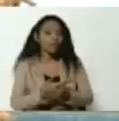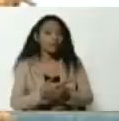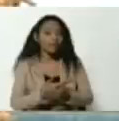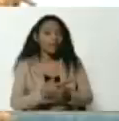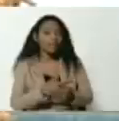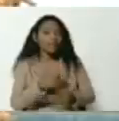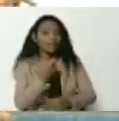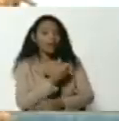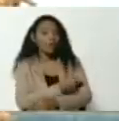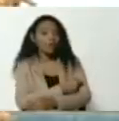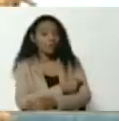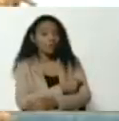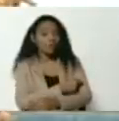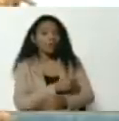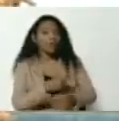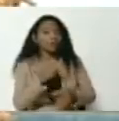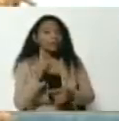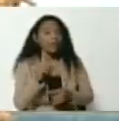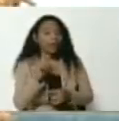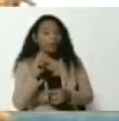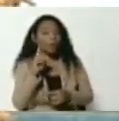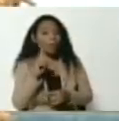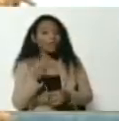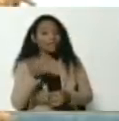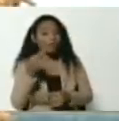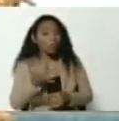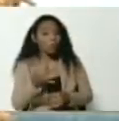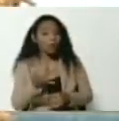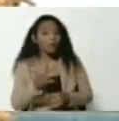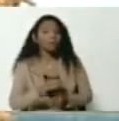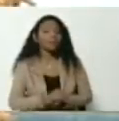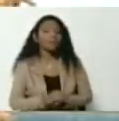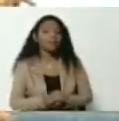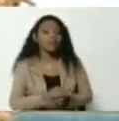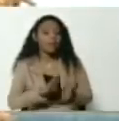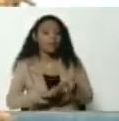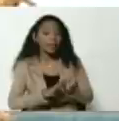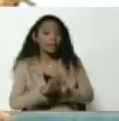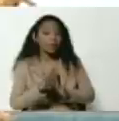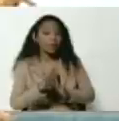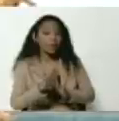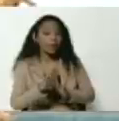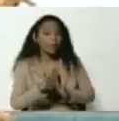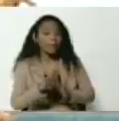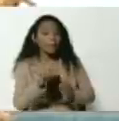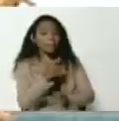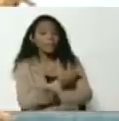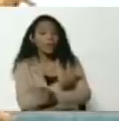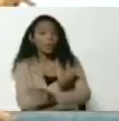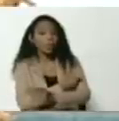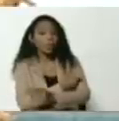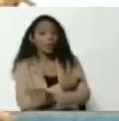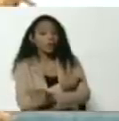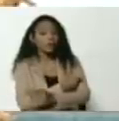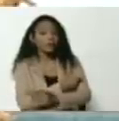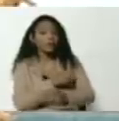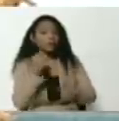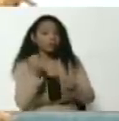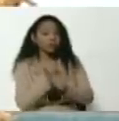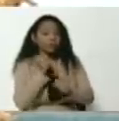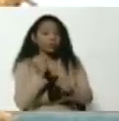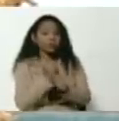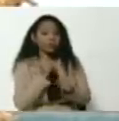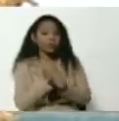vacunas de la Sputnik V, que es una de las vacunas más seguras que hasta ahora se han desarrollado. Son vacunas que trabaja